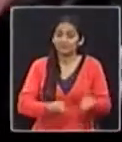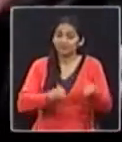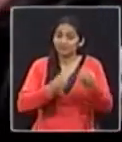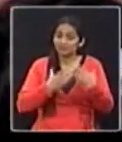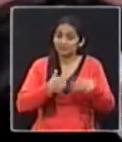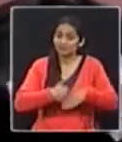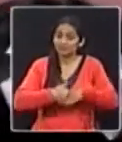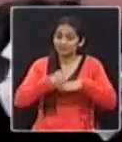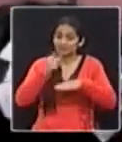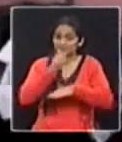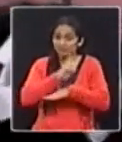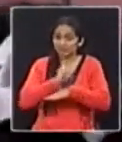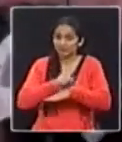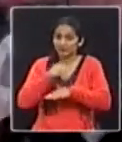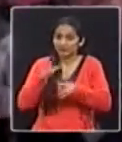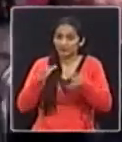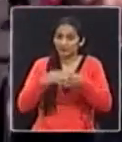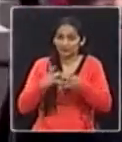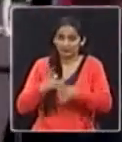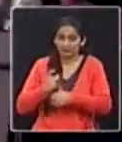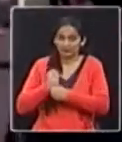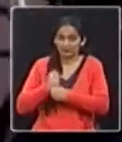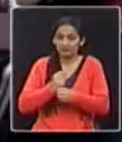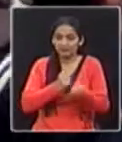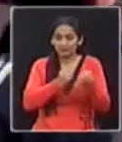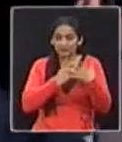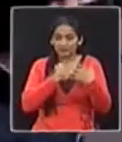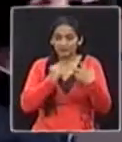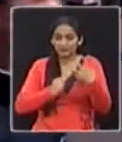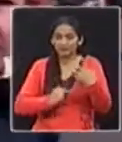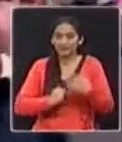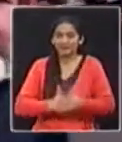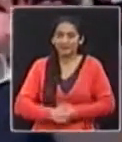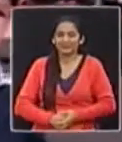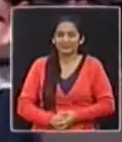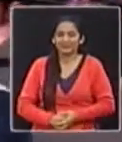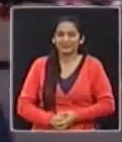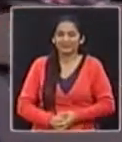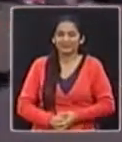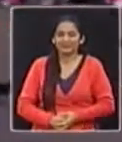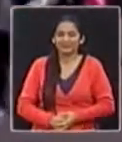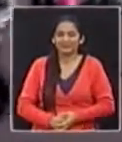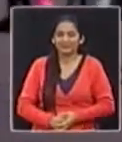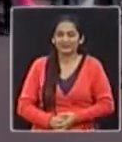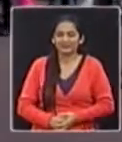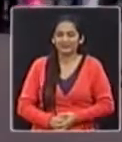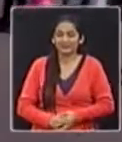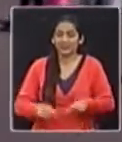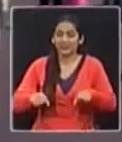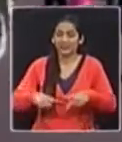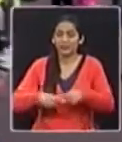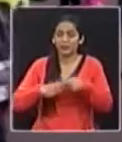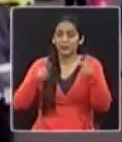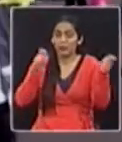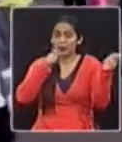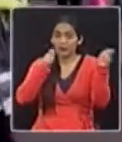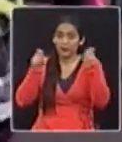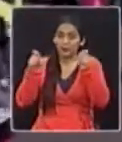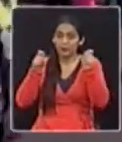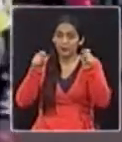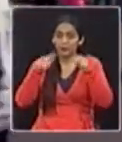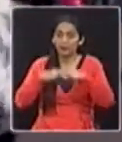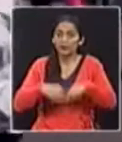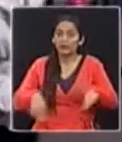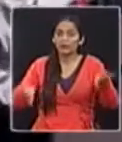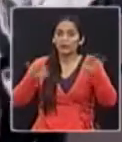director del consejo de seguridad es la información que ustedes la podemos dar de primera mano la campaña se ha iniciado y los espacios